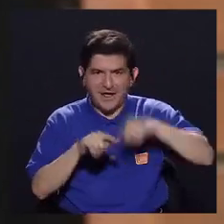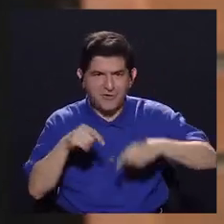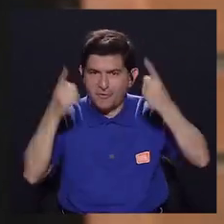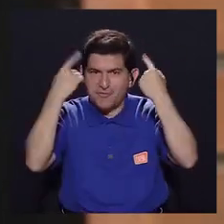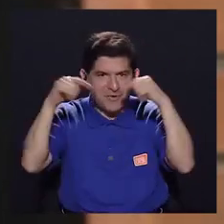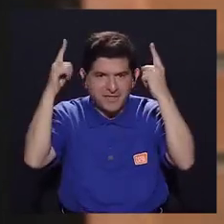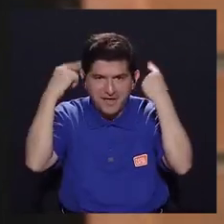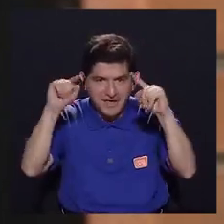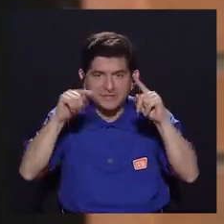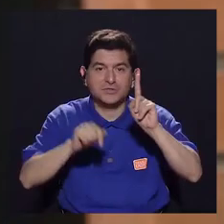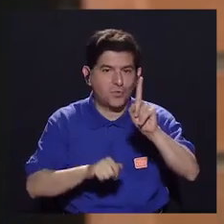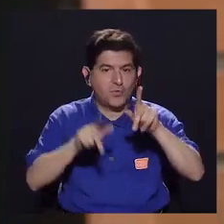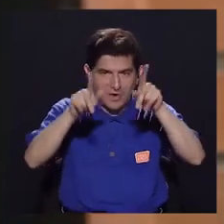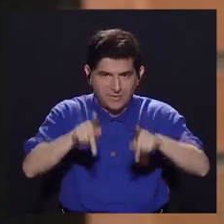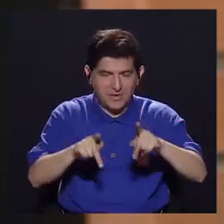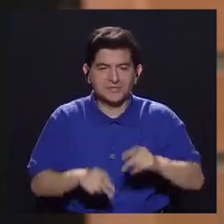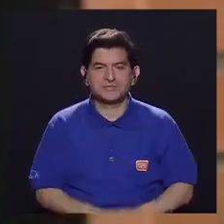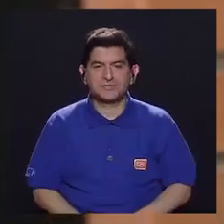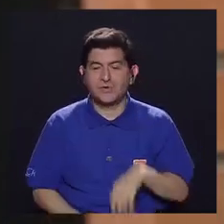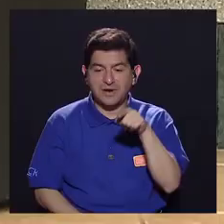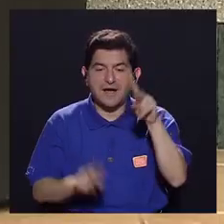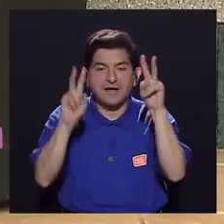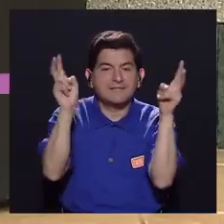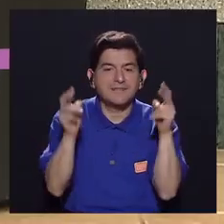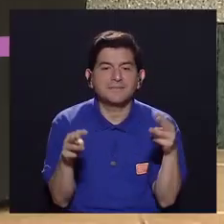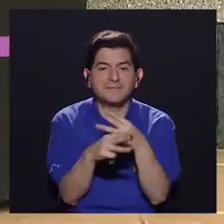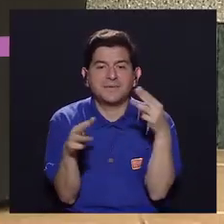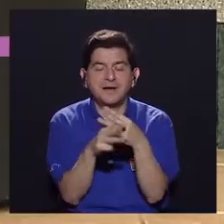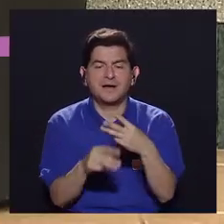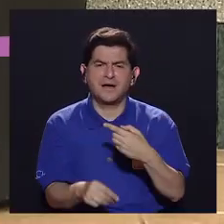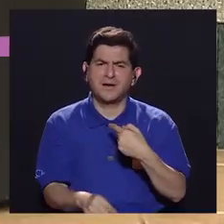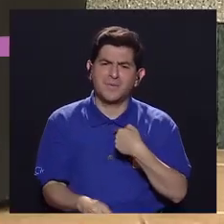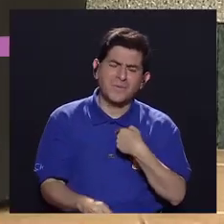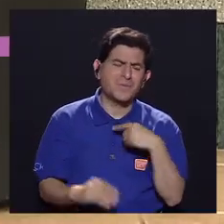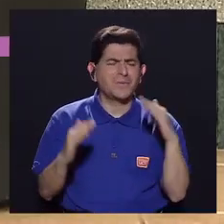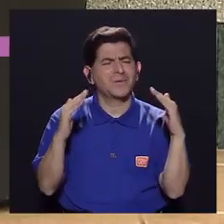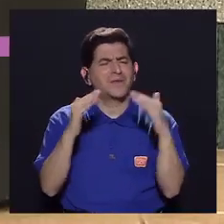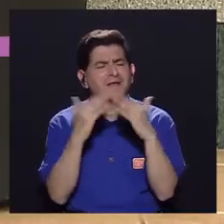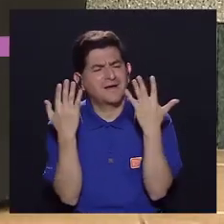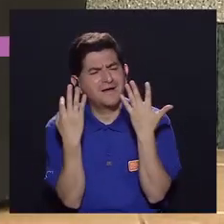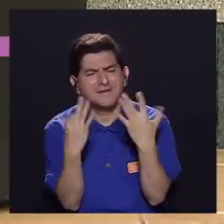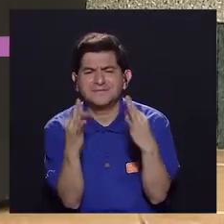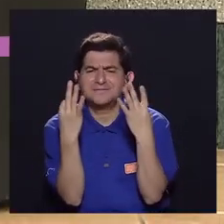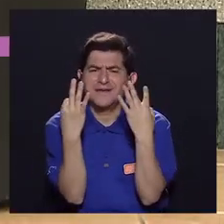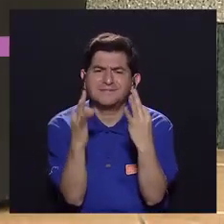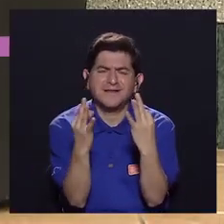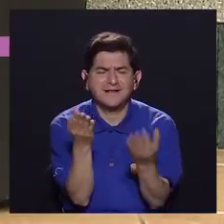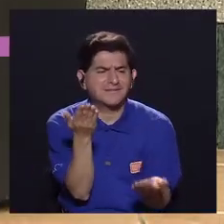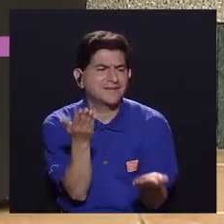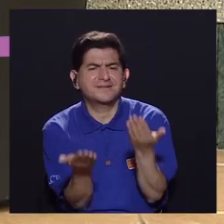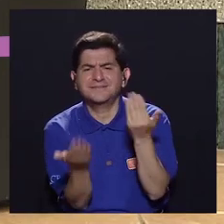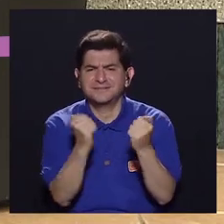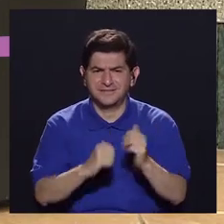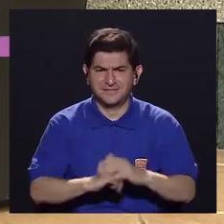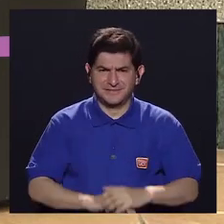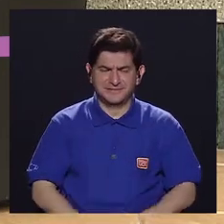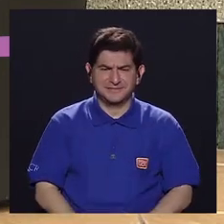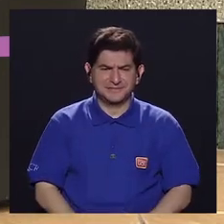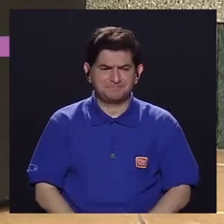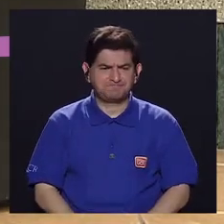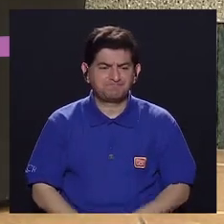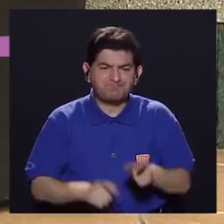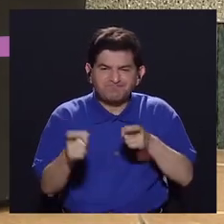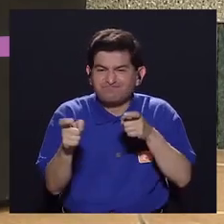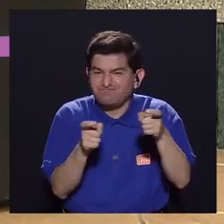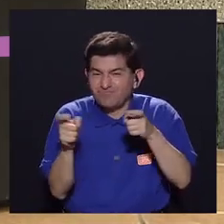tener éxito en matemáticas, ¿verdad? Gabriela, uno dentro de la casa trata de poder